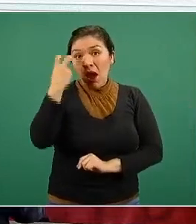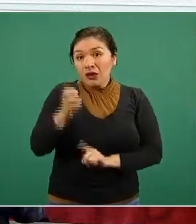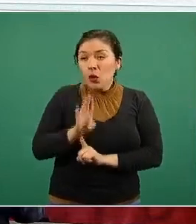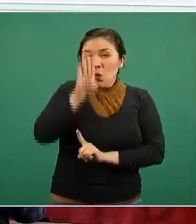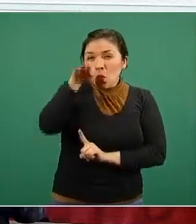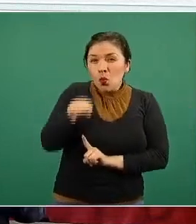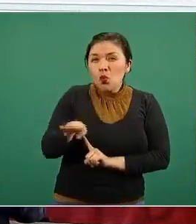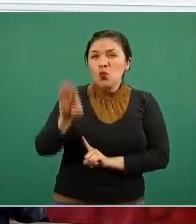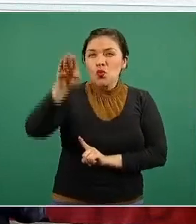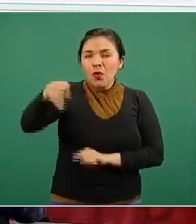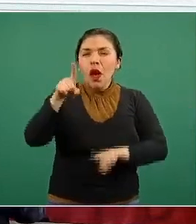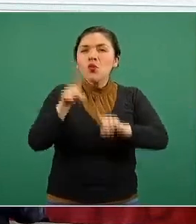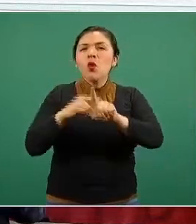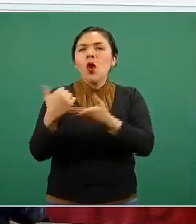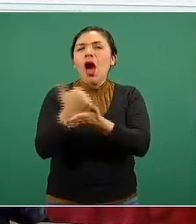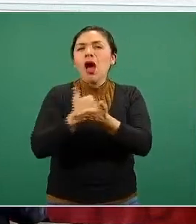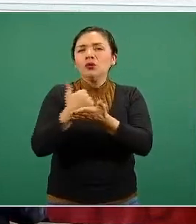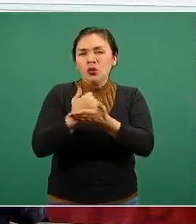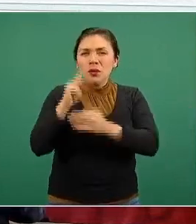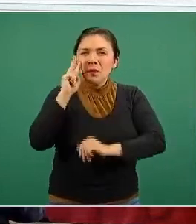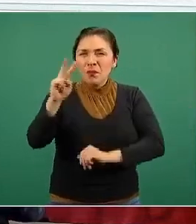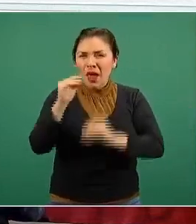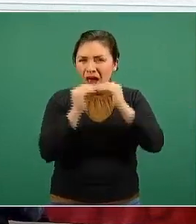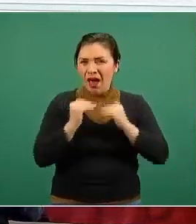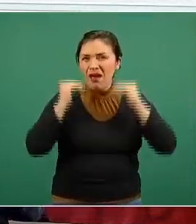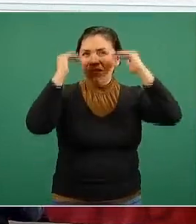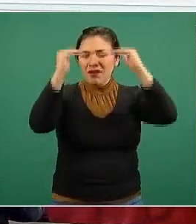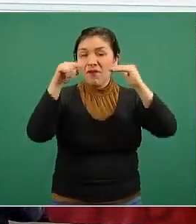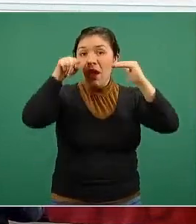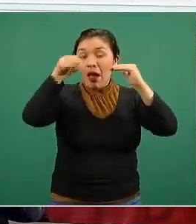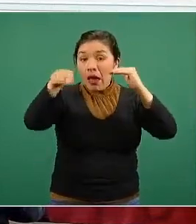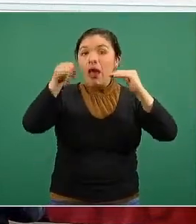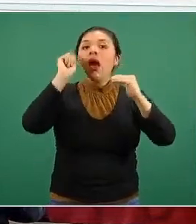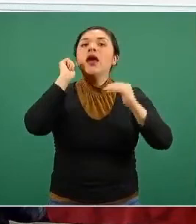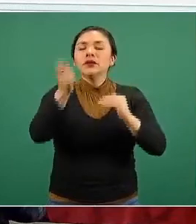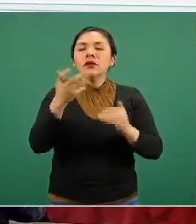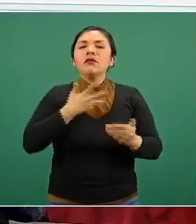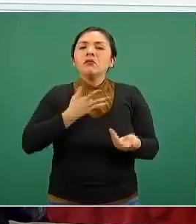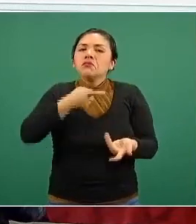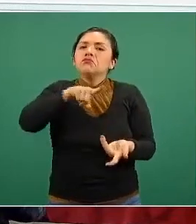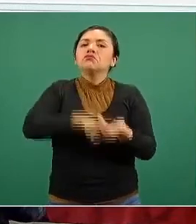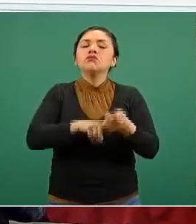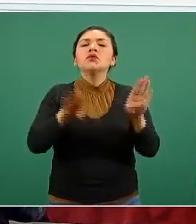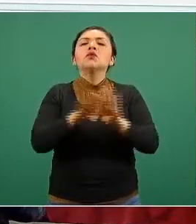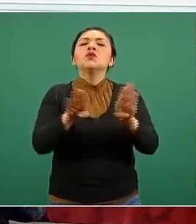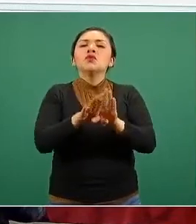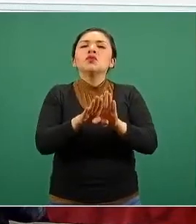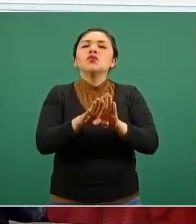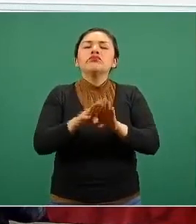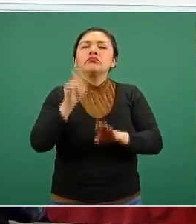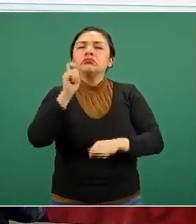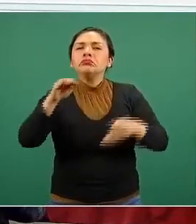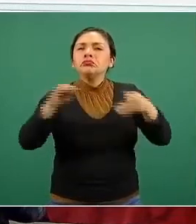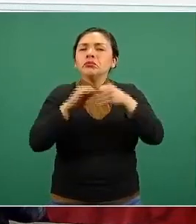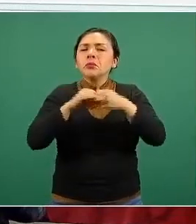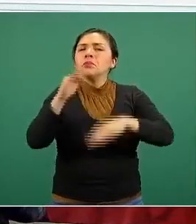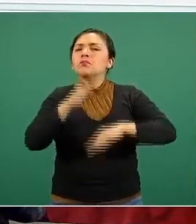curva de color azul, la que tenemos en la parte superior, es la que representa a este más